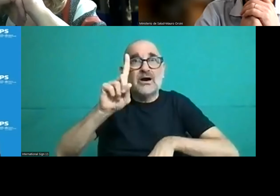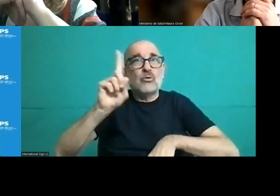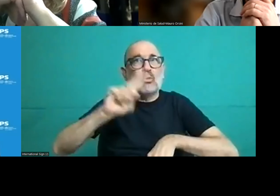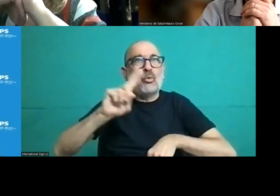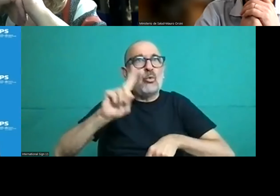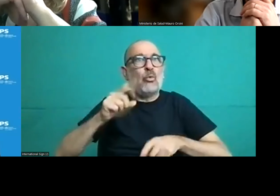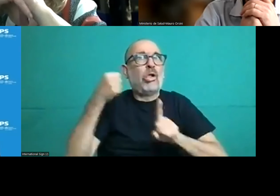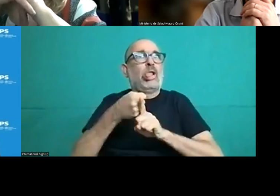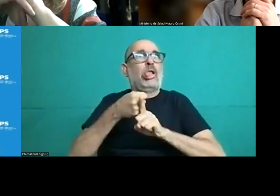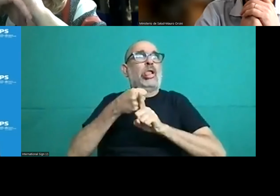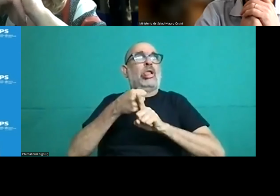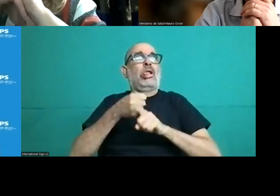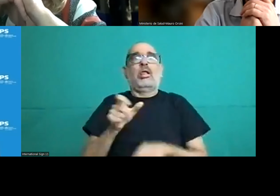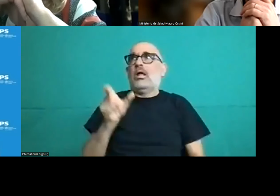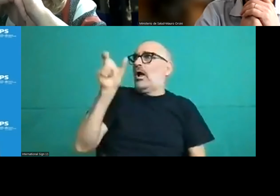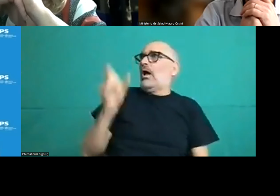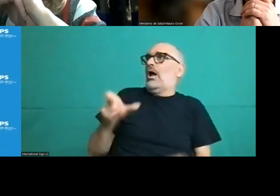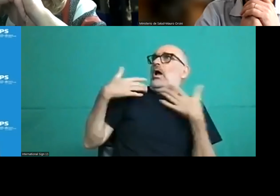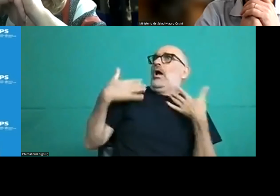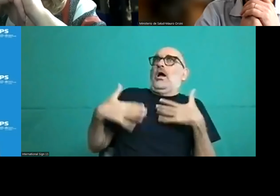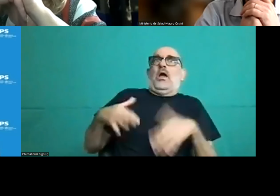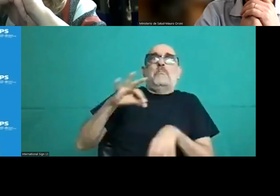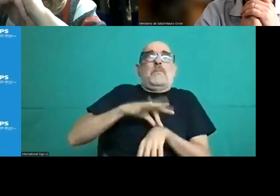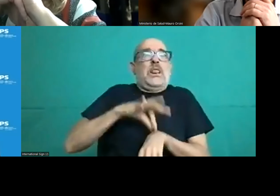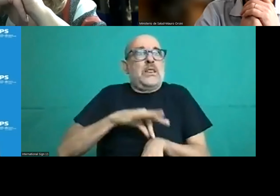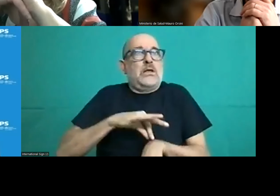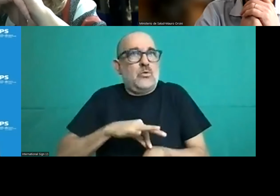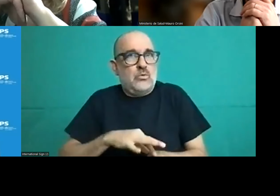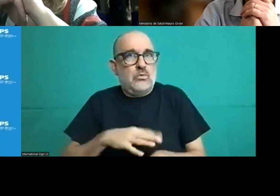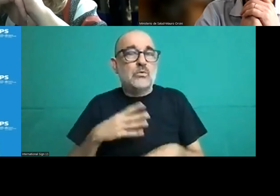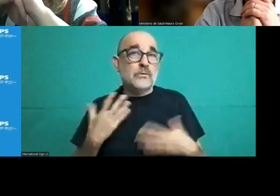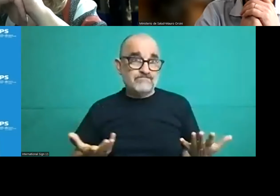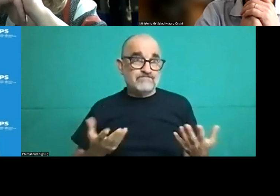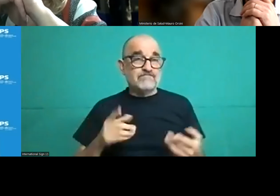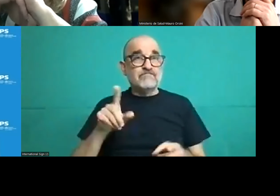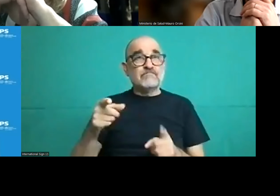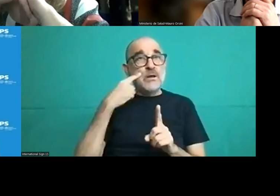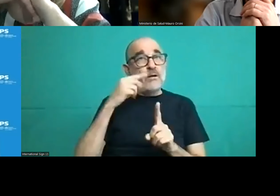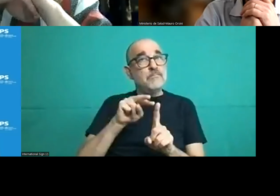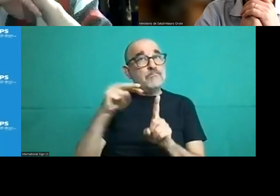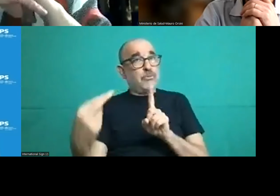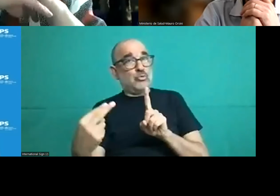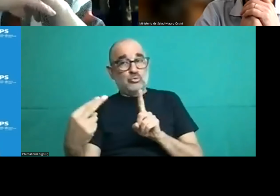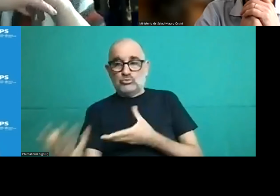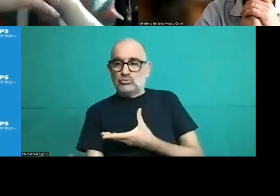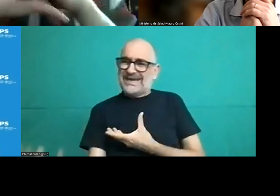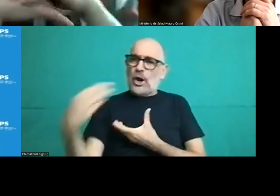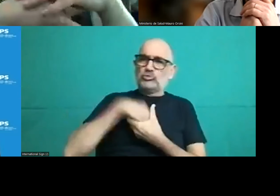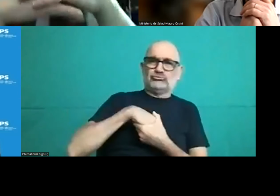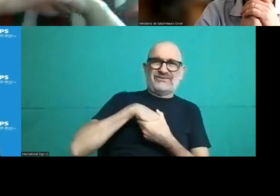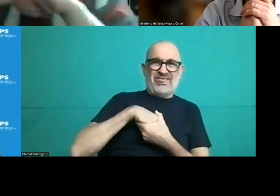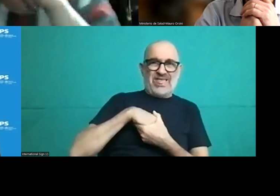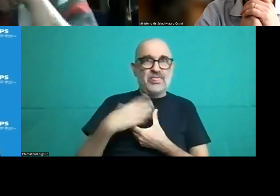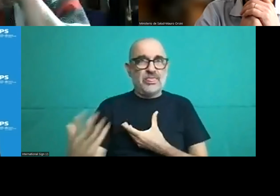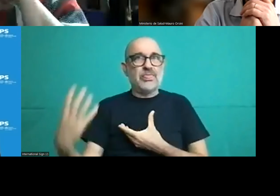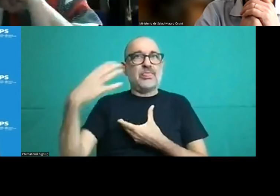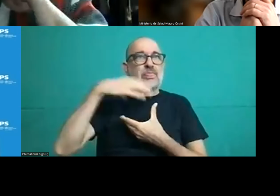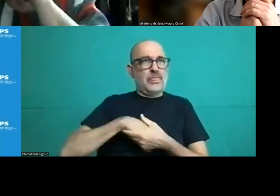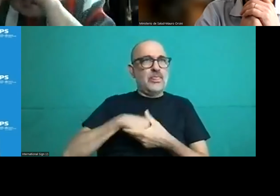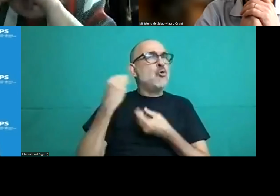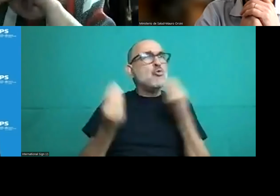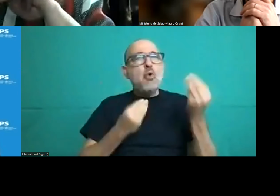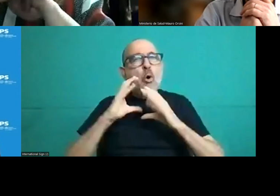hace desde el punto de vista de inclusividad, de cómo se comunica con el paciente, cómo interactúa con el paciente. Eso hay que